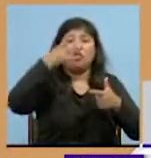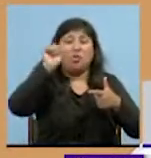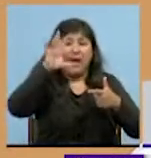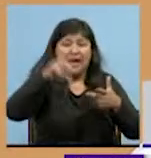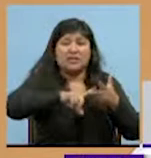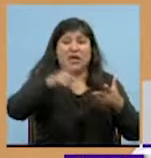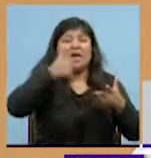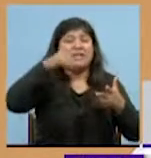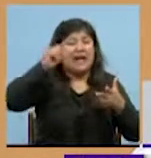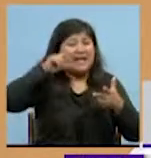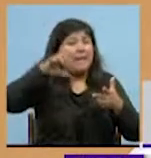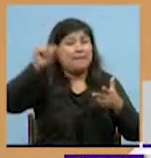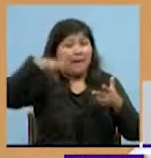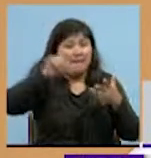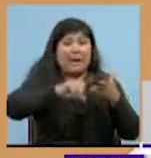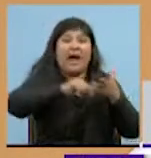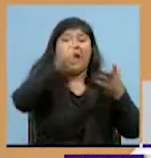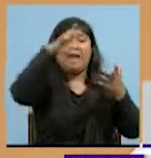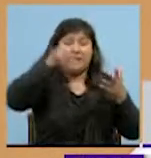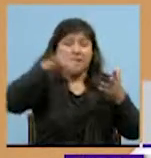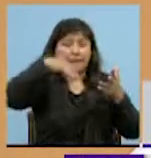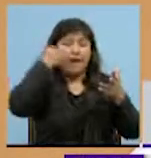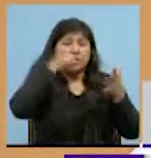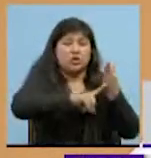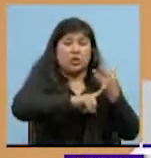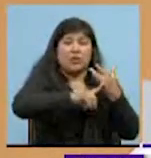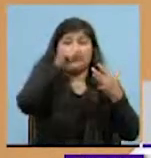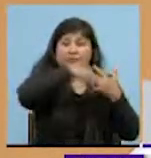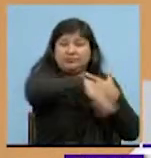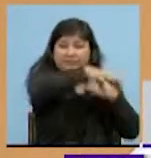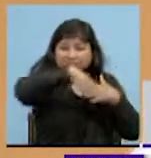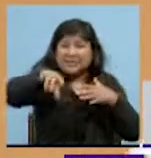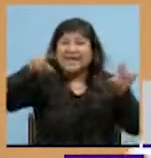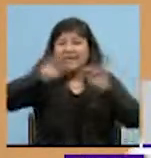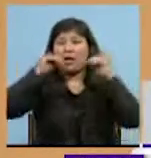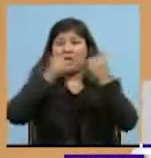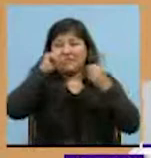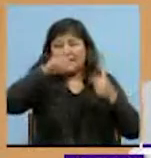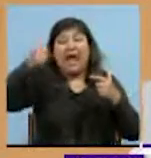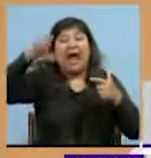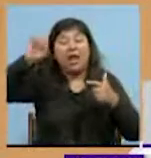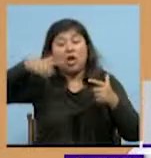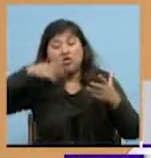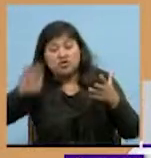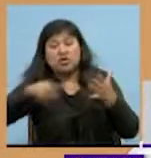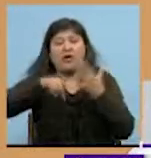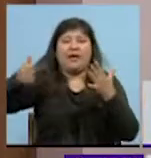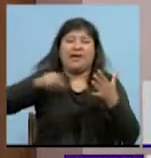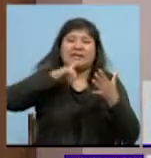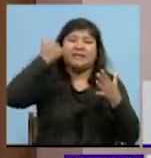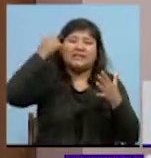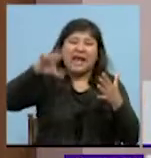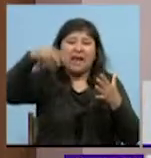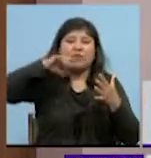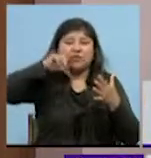Yaquipampa, Abramayo, y también sería este nuevo puesto de Alonso y de Yala Monte Carmelo. Ha sido un